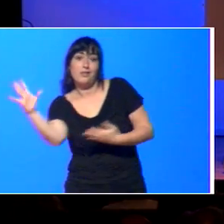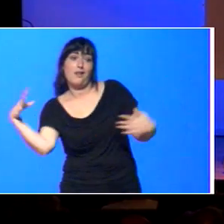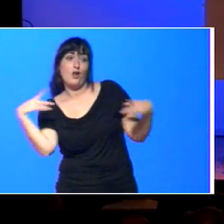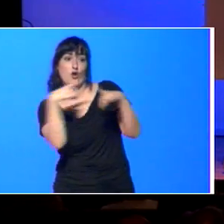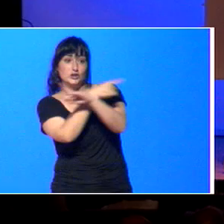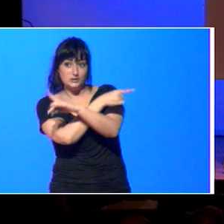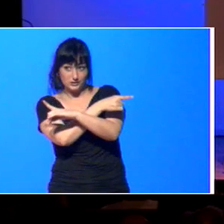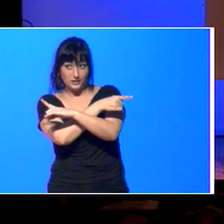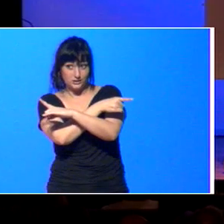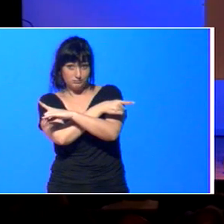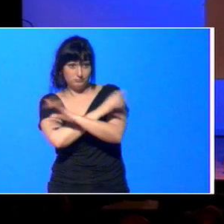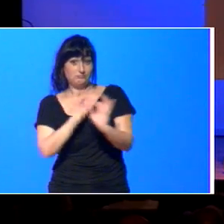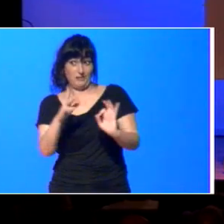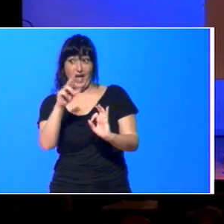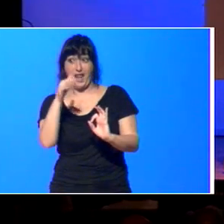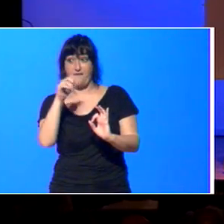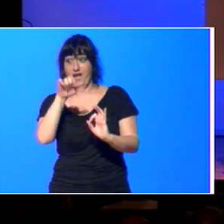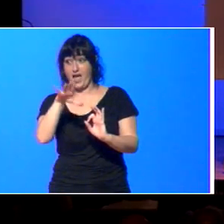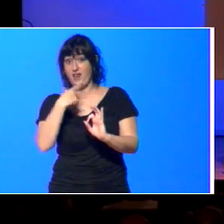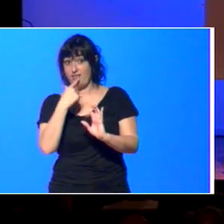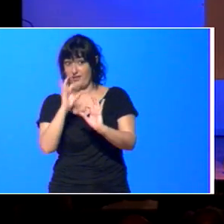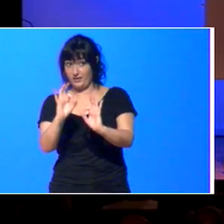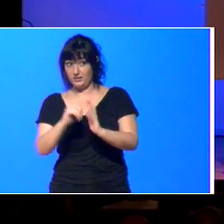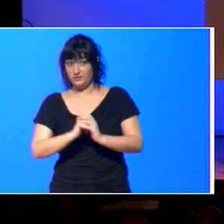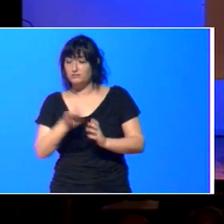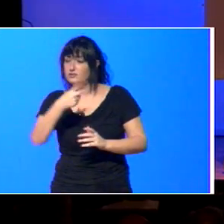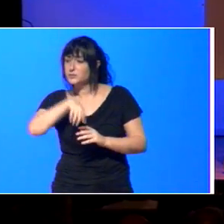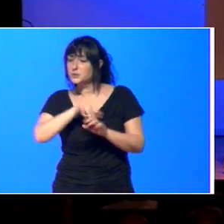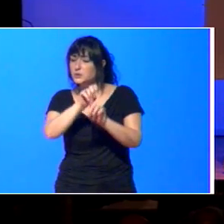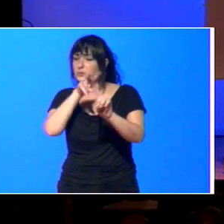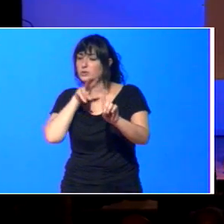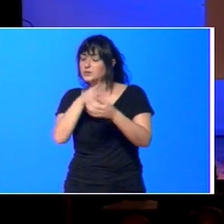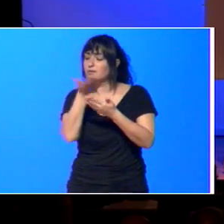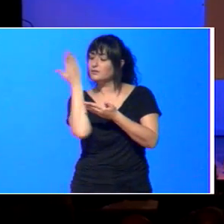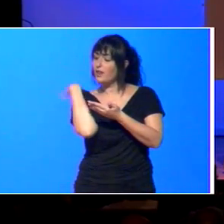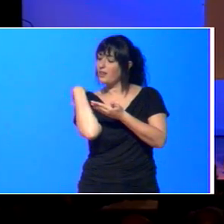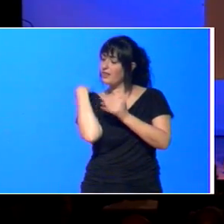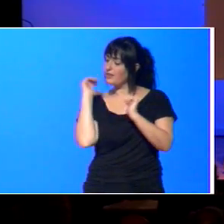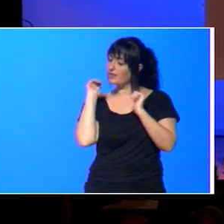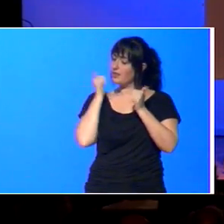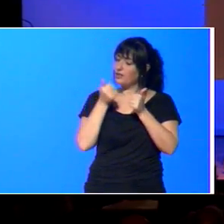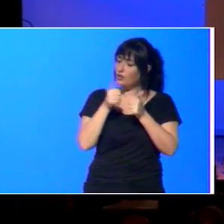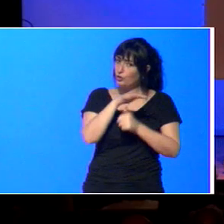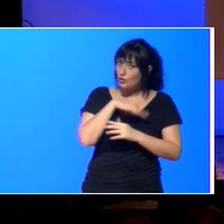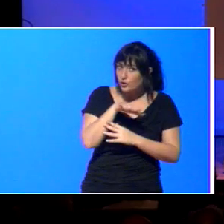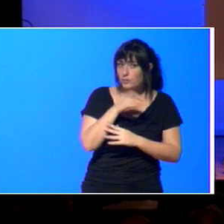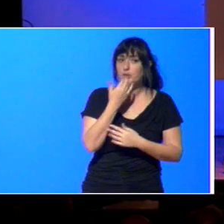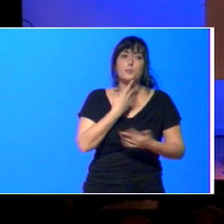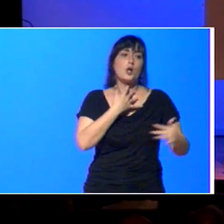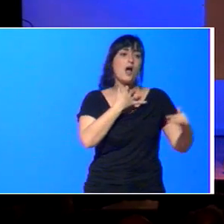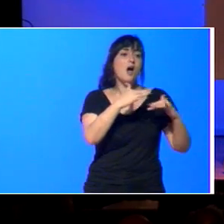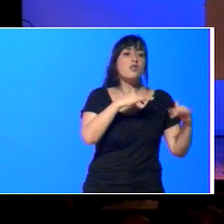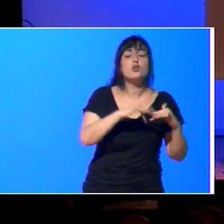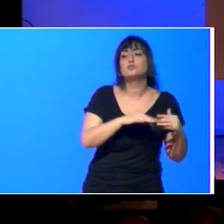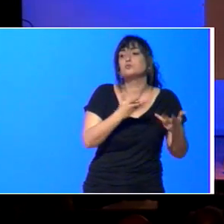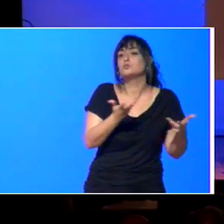dicho Rafael. ¿Desde dónde vosotros pensáis? ¿Desde dónde? ¿Desde qué claves y desde qué acciones? Definiendo